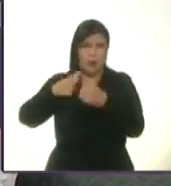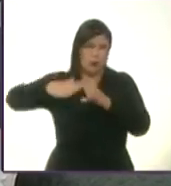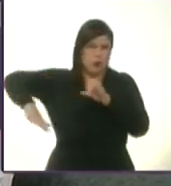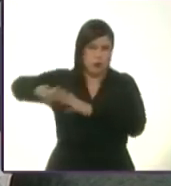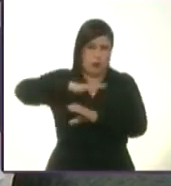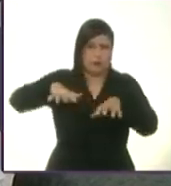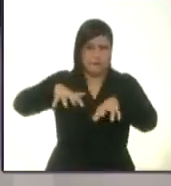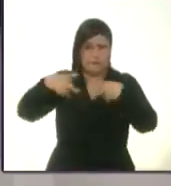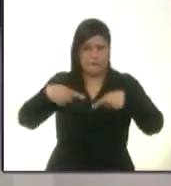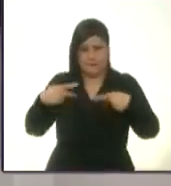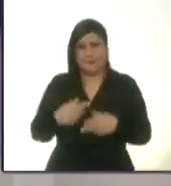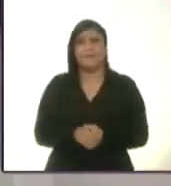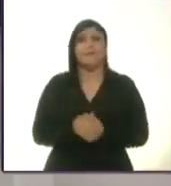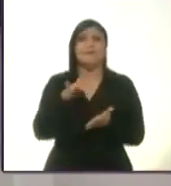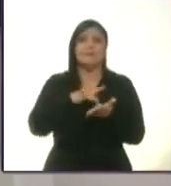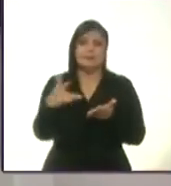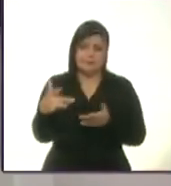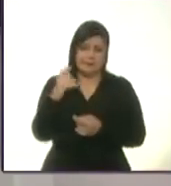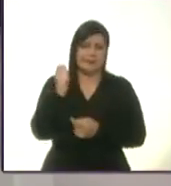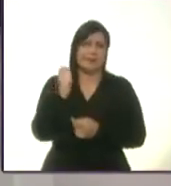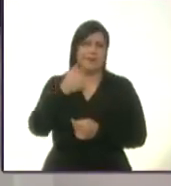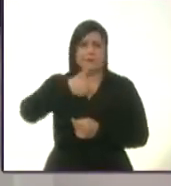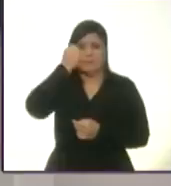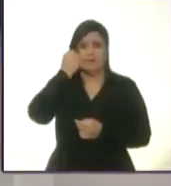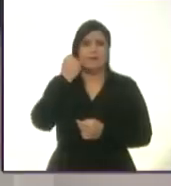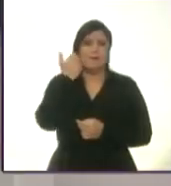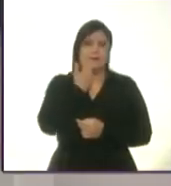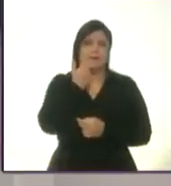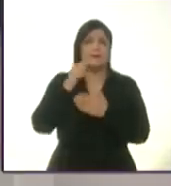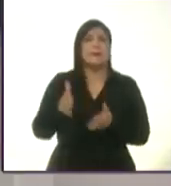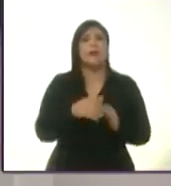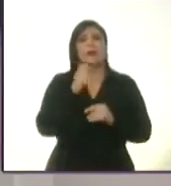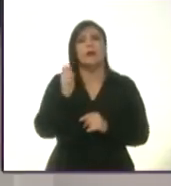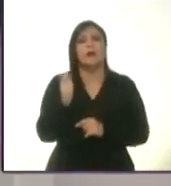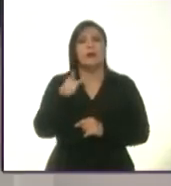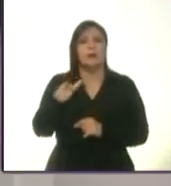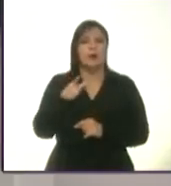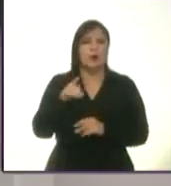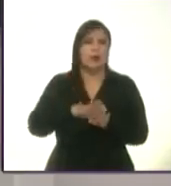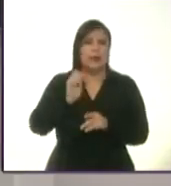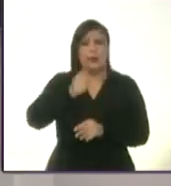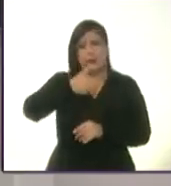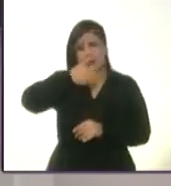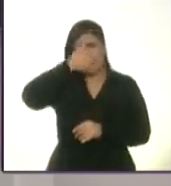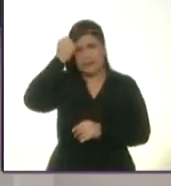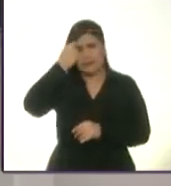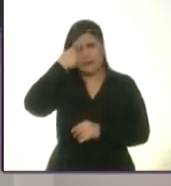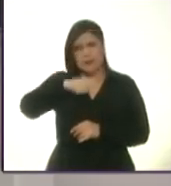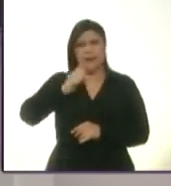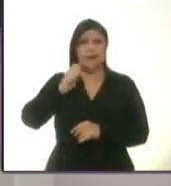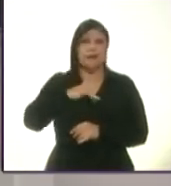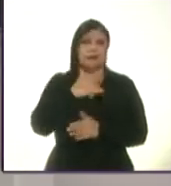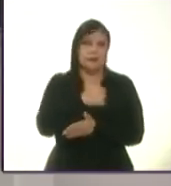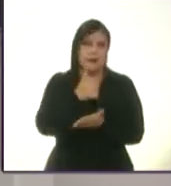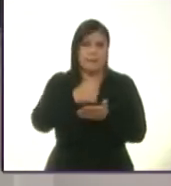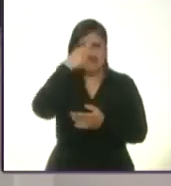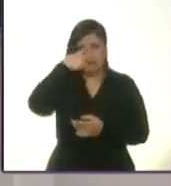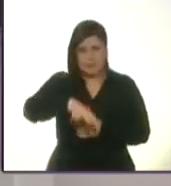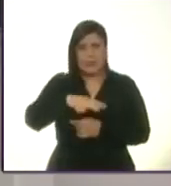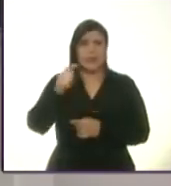muchísimas gracias candidato marco rascón es el turno de la candidata de la coalición por la ciudad de mexico al frente